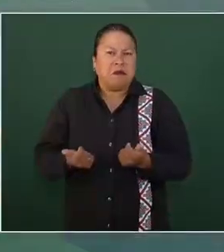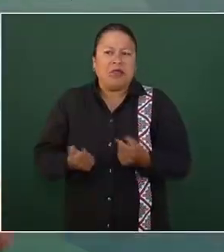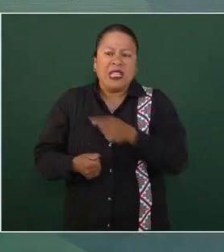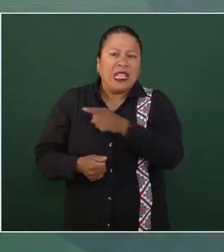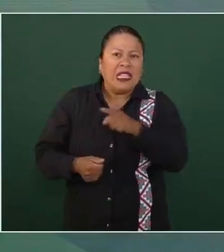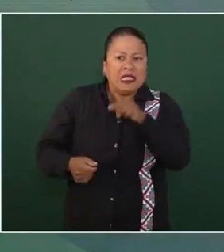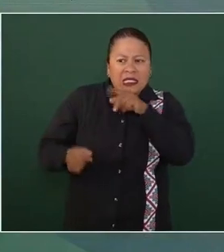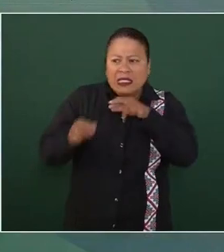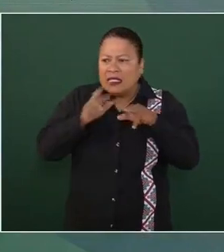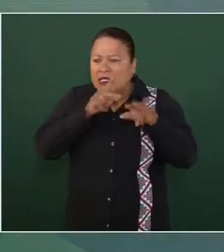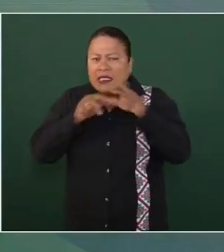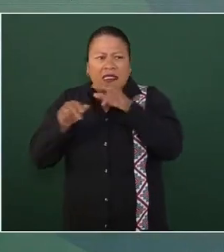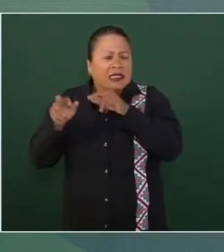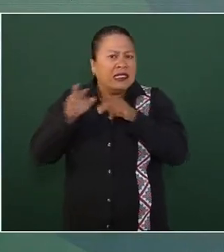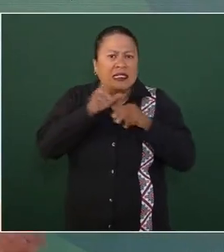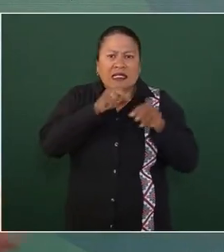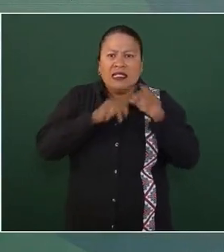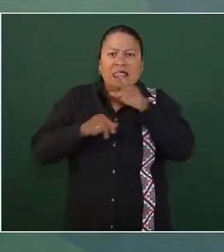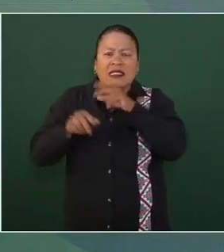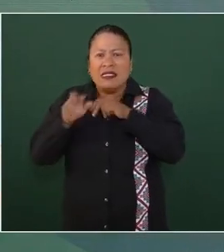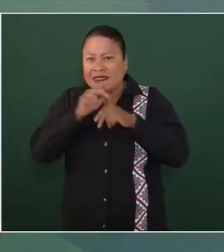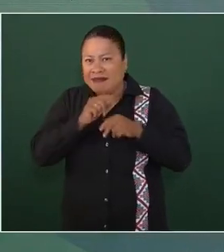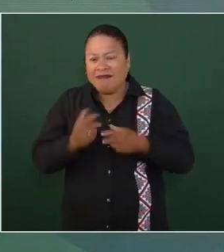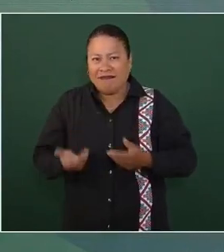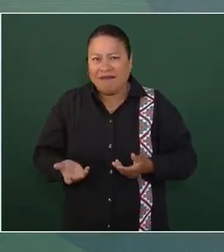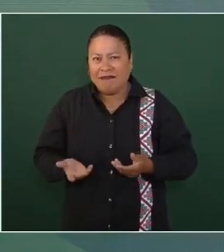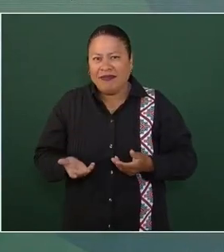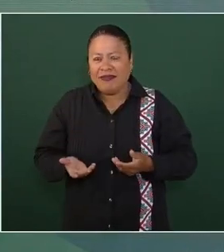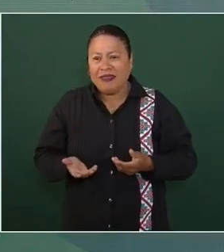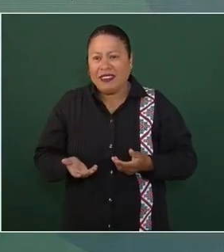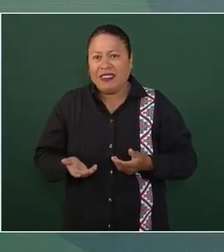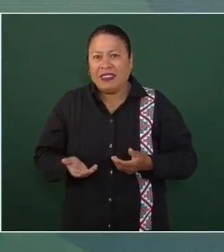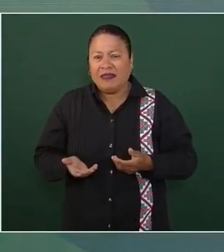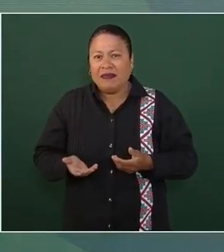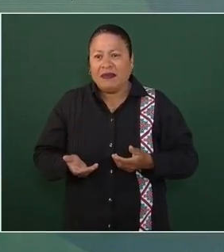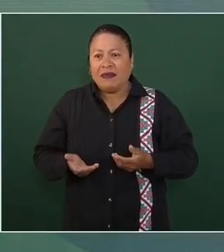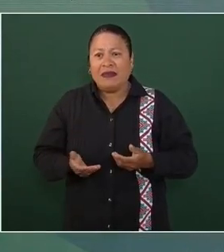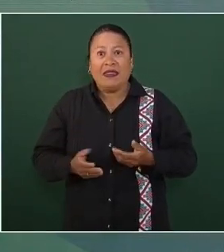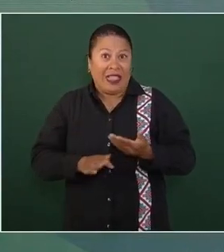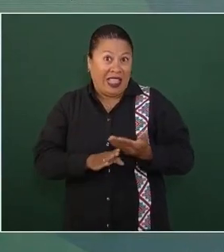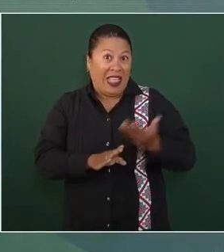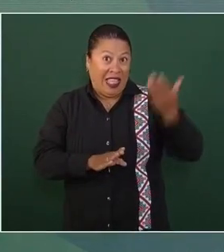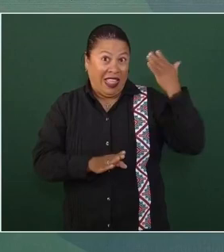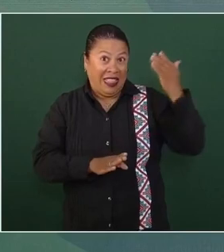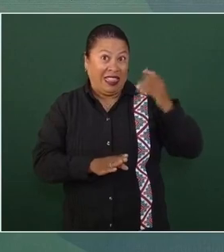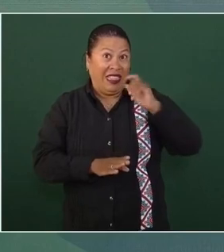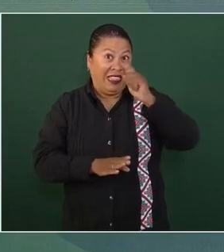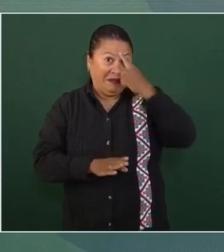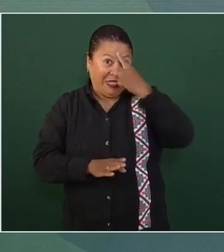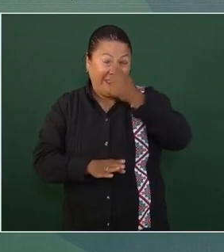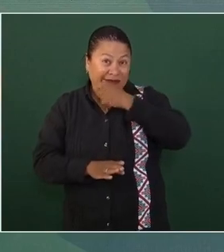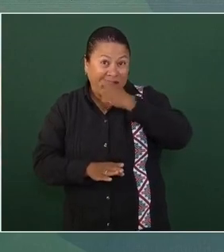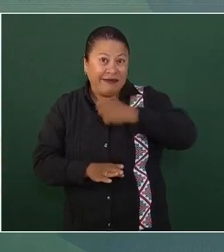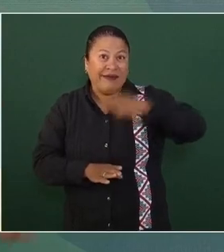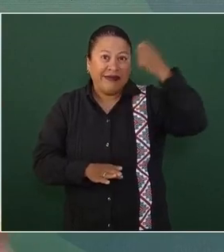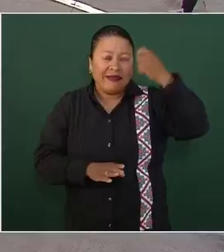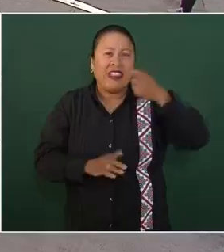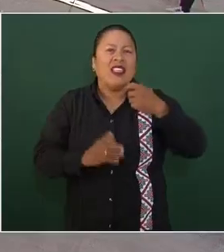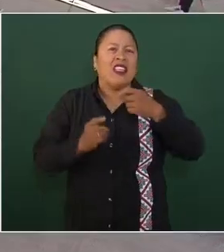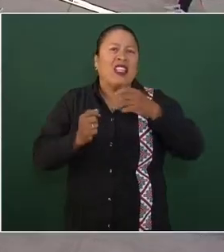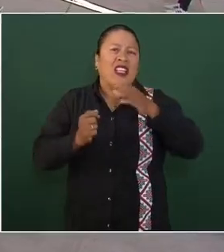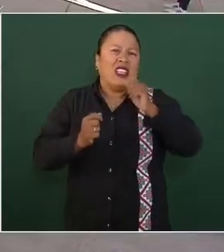desesperan antes una campaña en contra